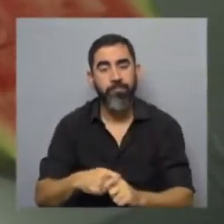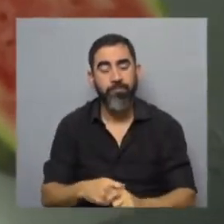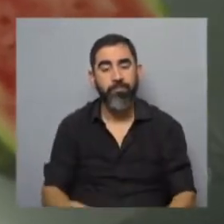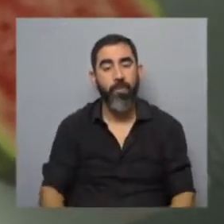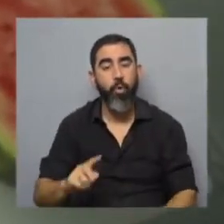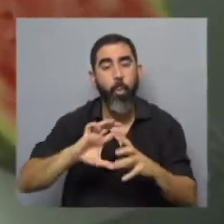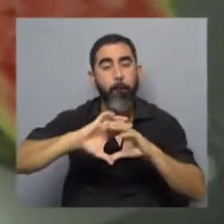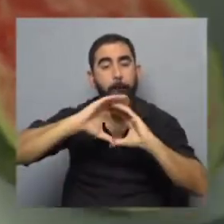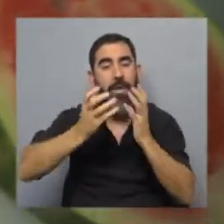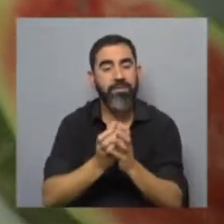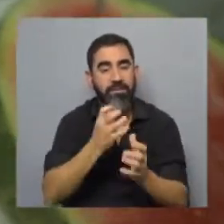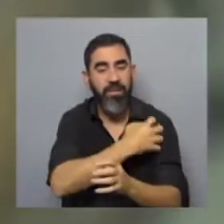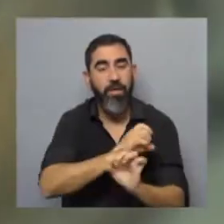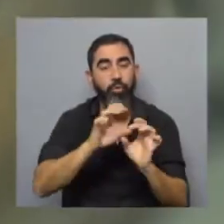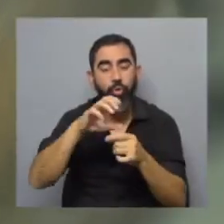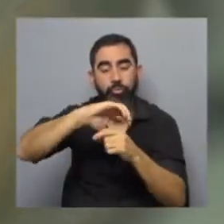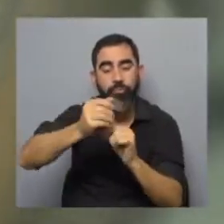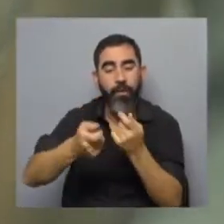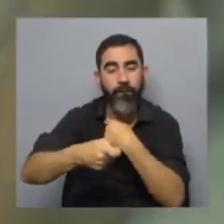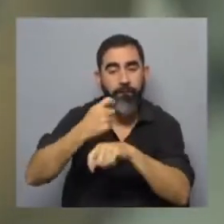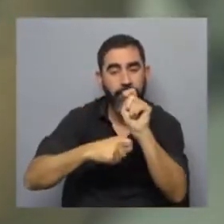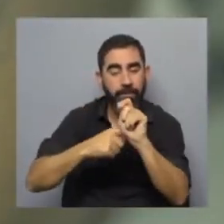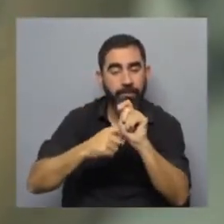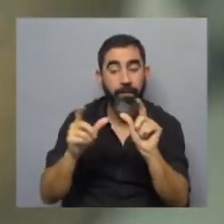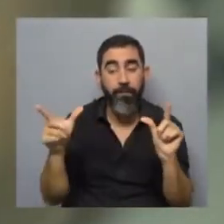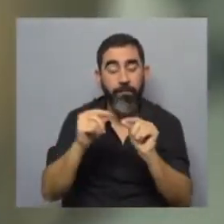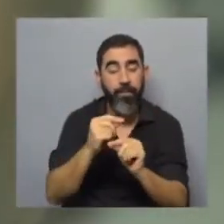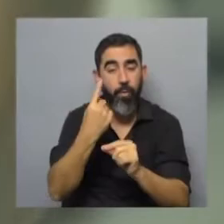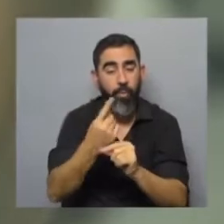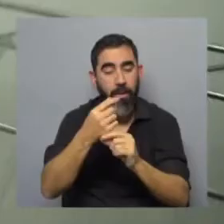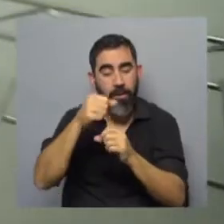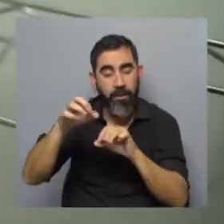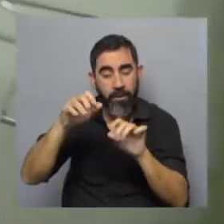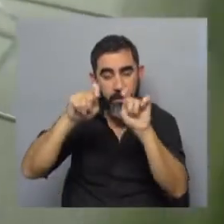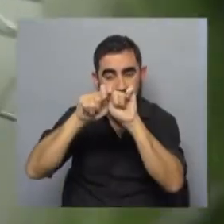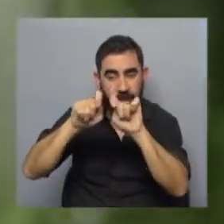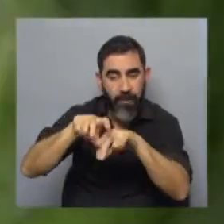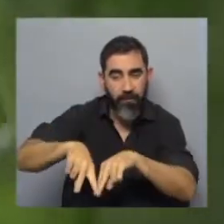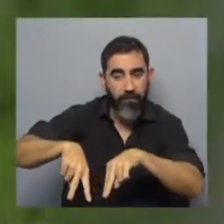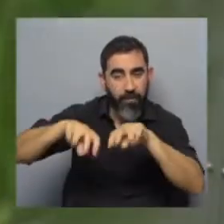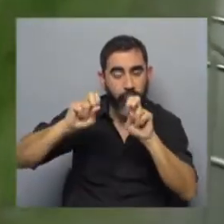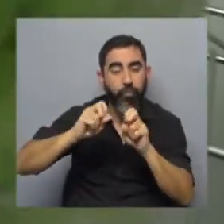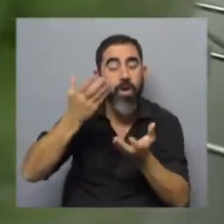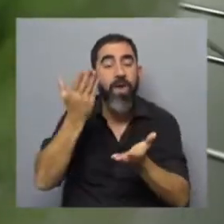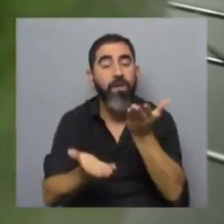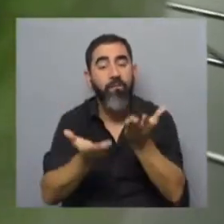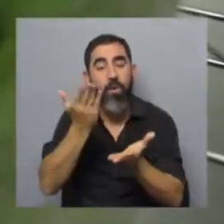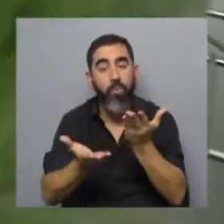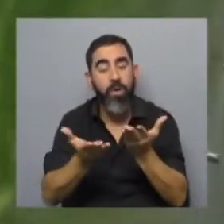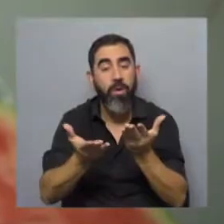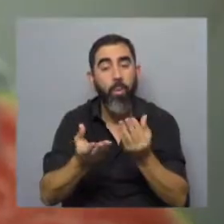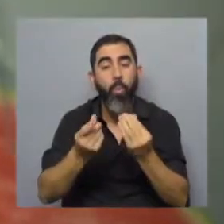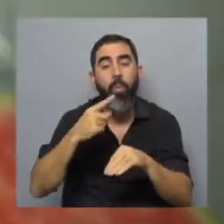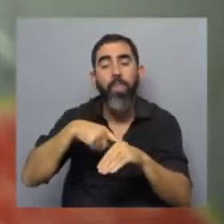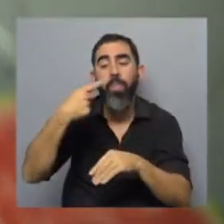no la manzana entera, sino los gajos. Se terminaron una tesis relacionada a evaluar la vida